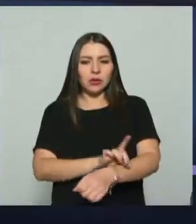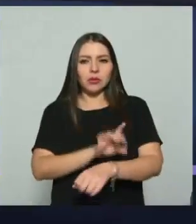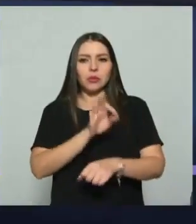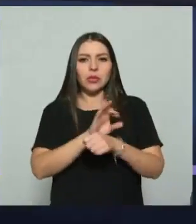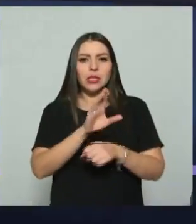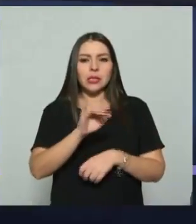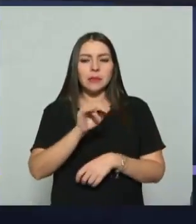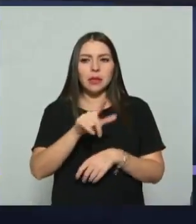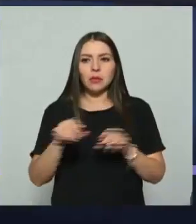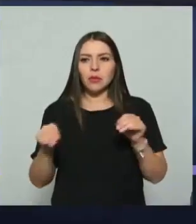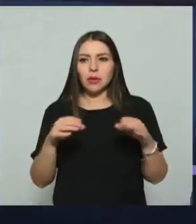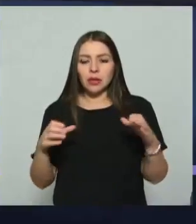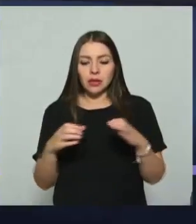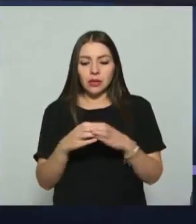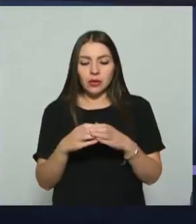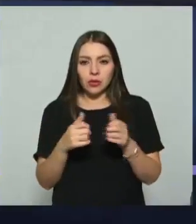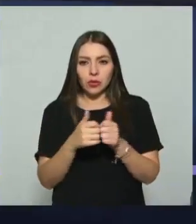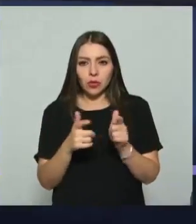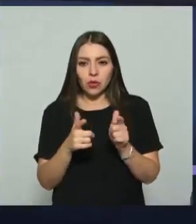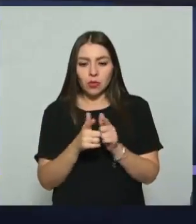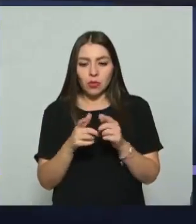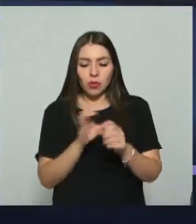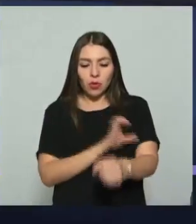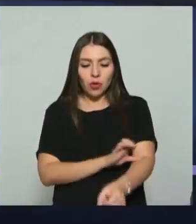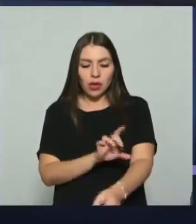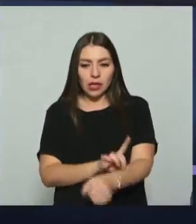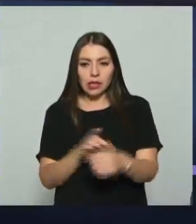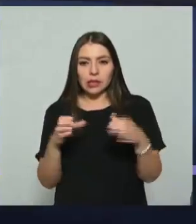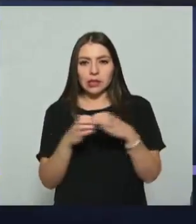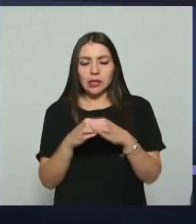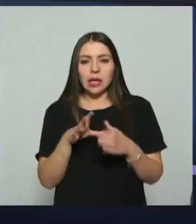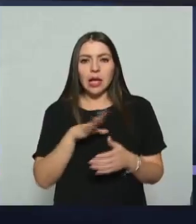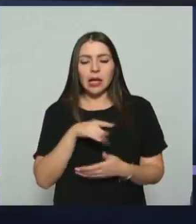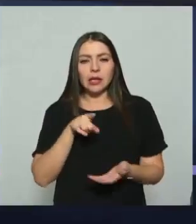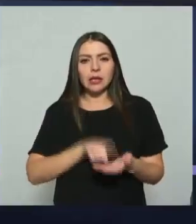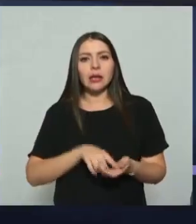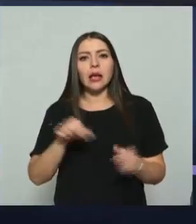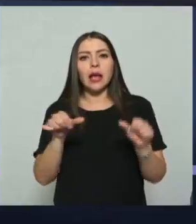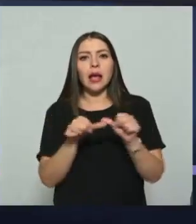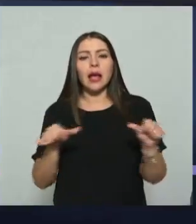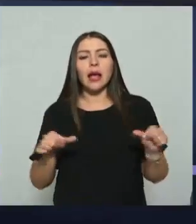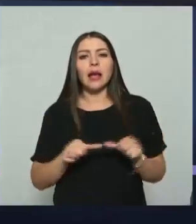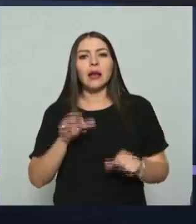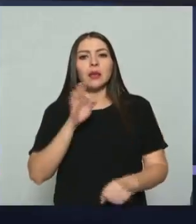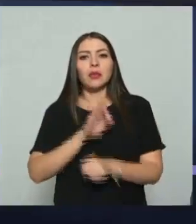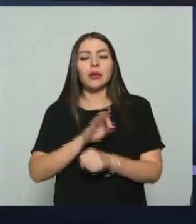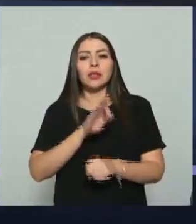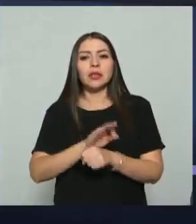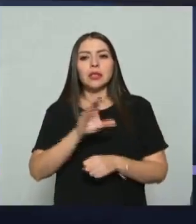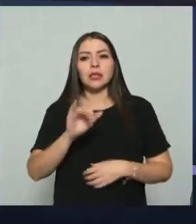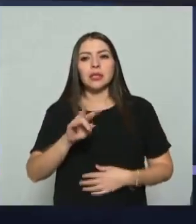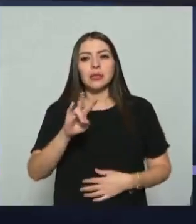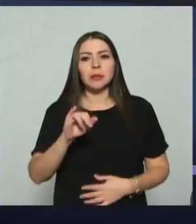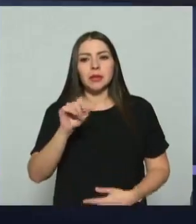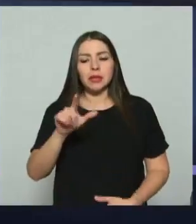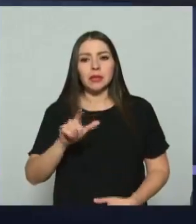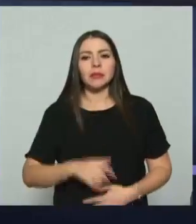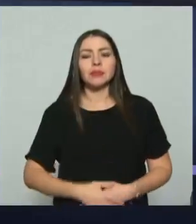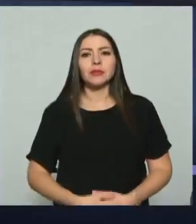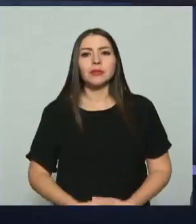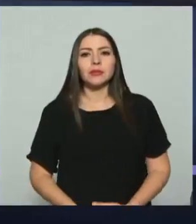Movilidad. En esa coordinación tenemos un área de protección civil. ¿Qué es lo que estamos haciendo? Primero,